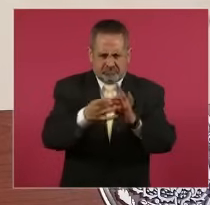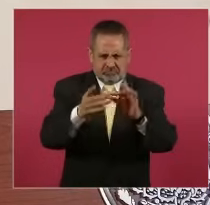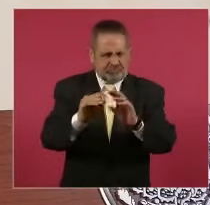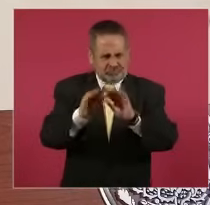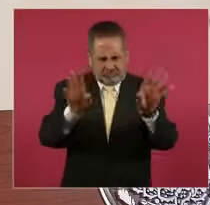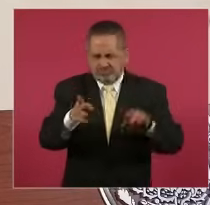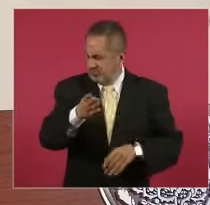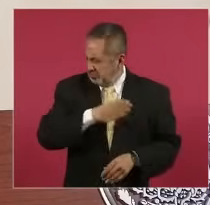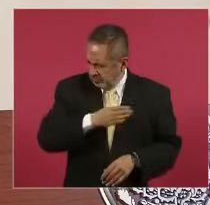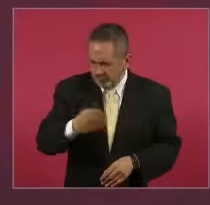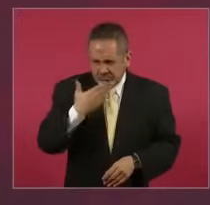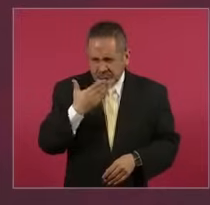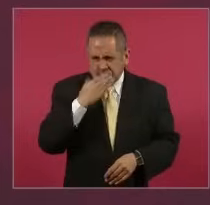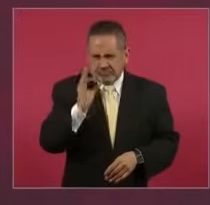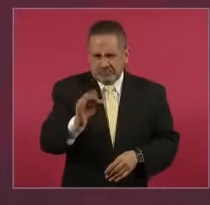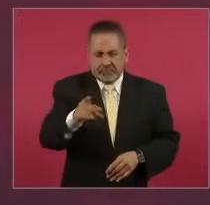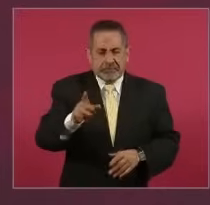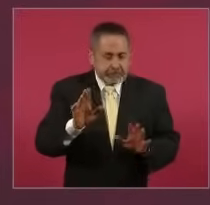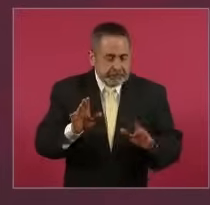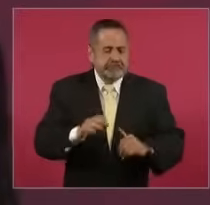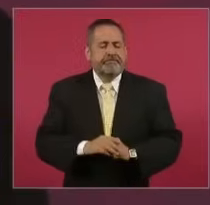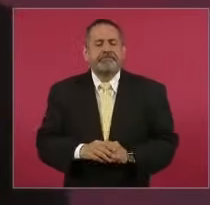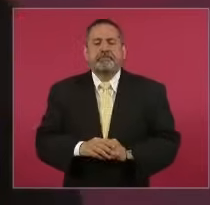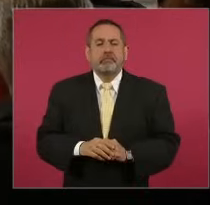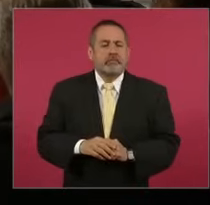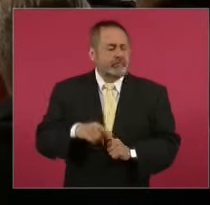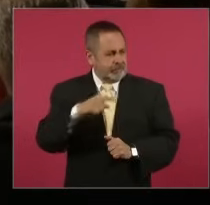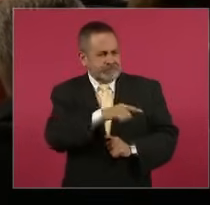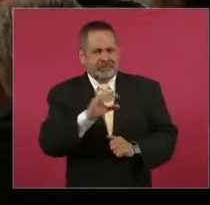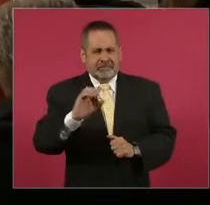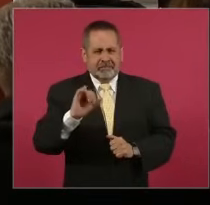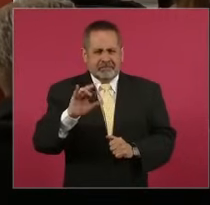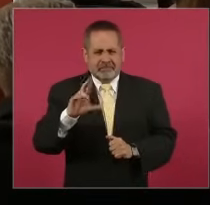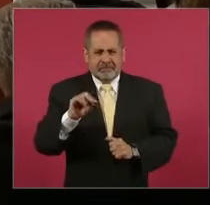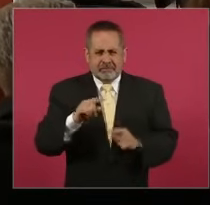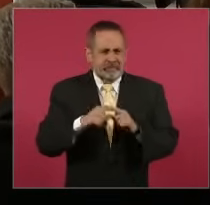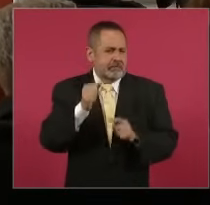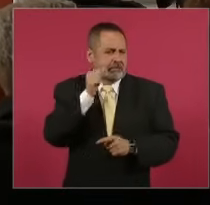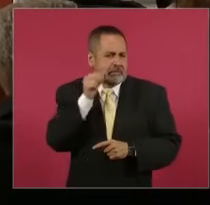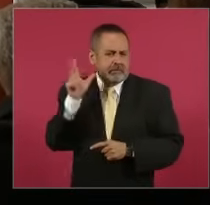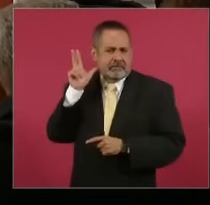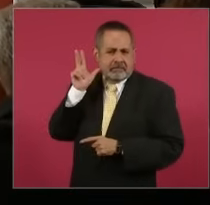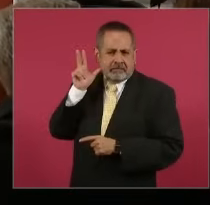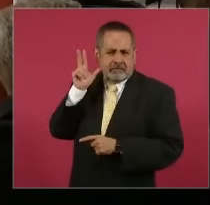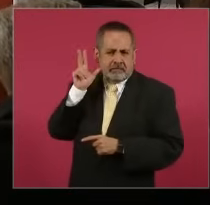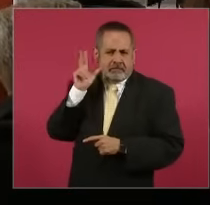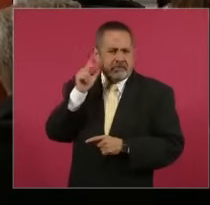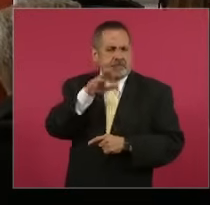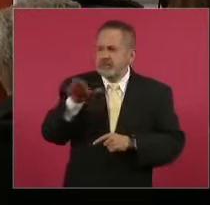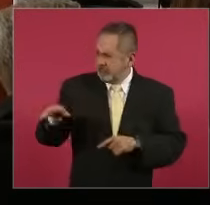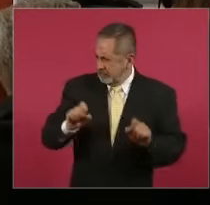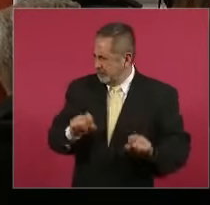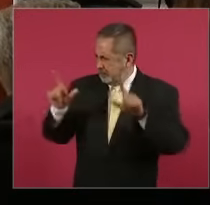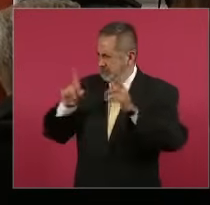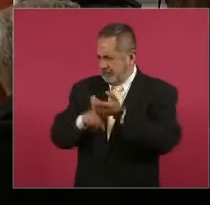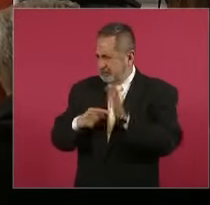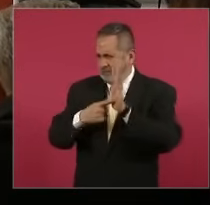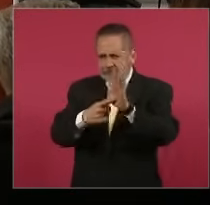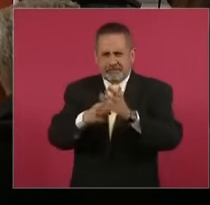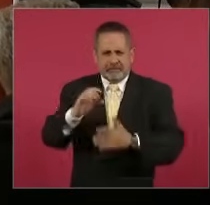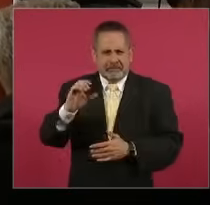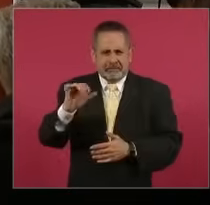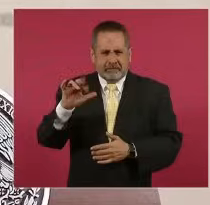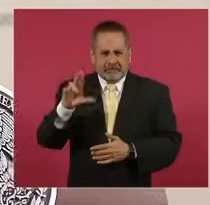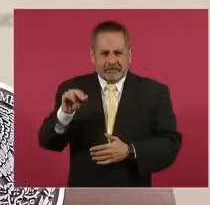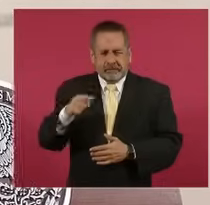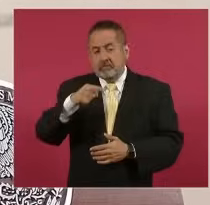aclaramos estas cosas. Entonces, de repente, Ciro Antier, a ver, ¿por qué no lo pones a Ciro?